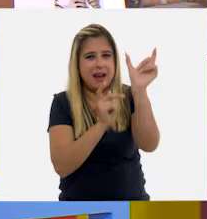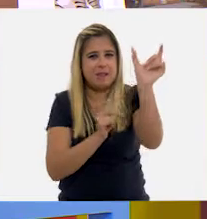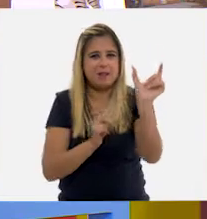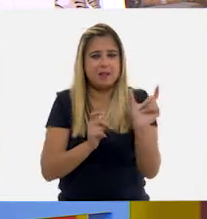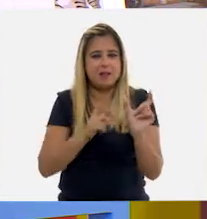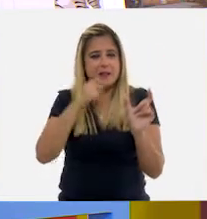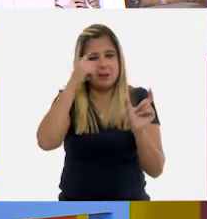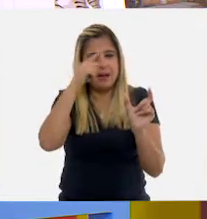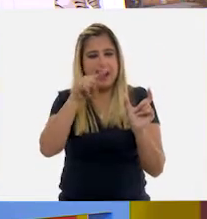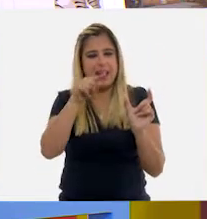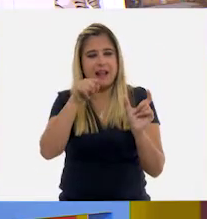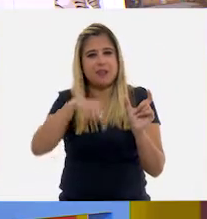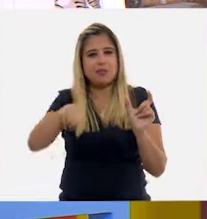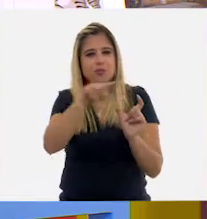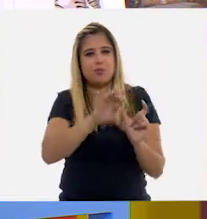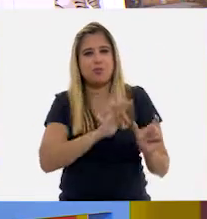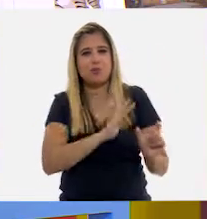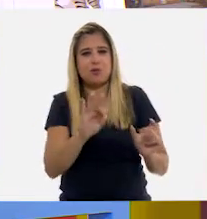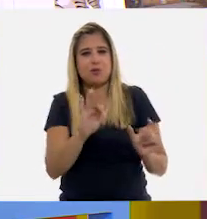para poder